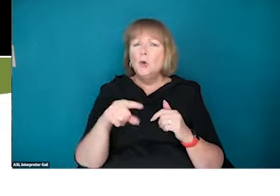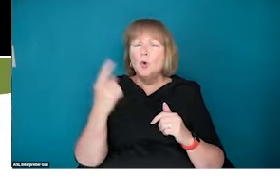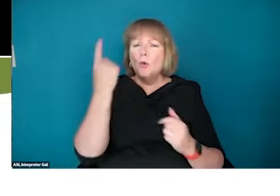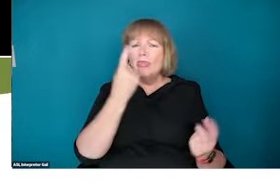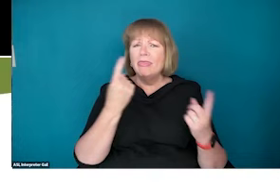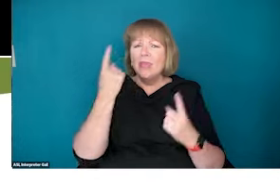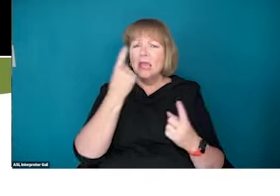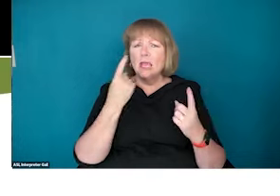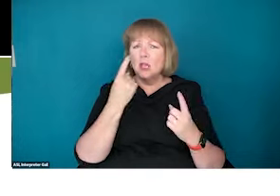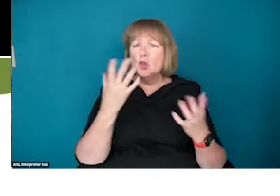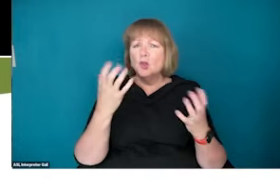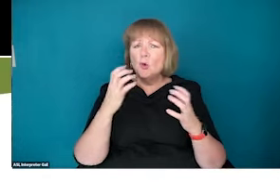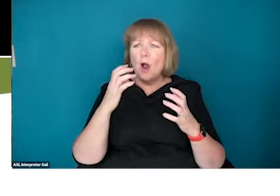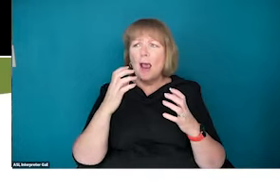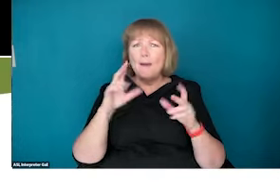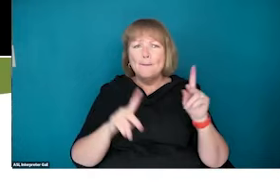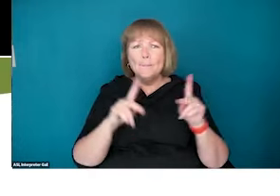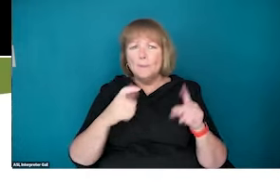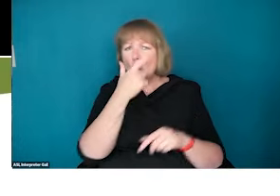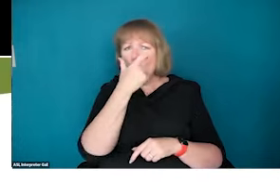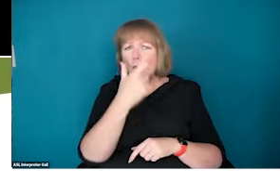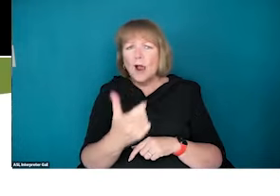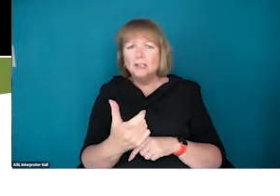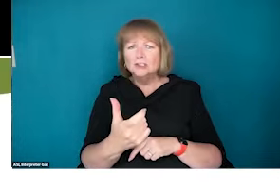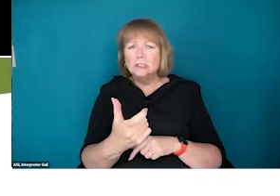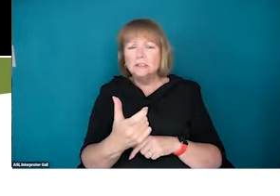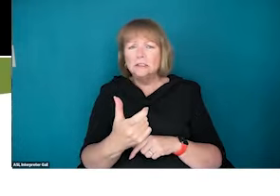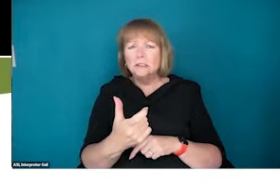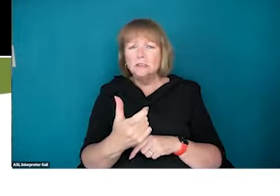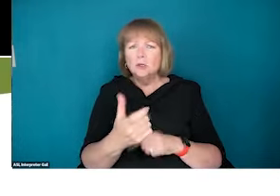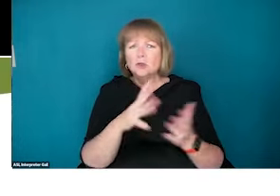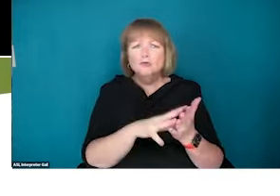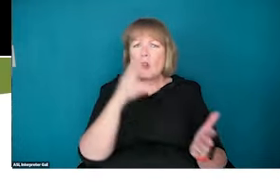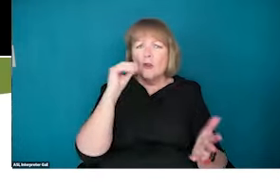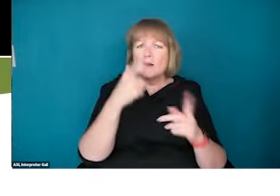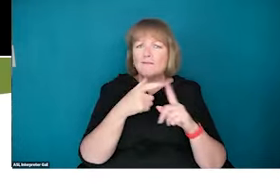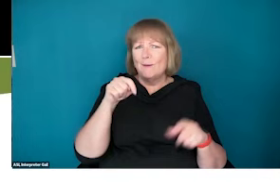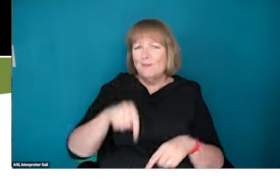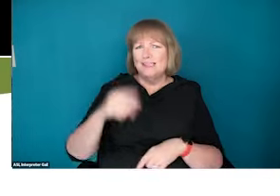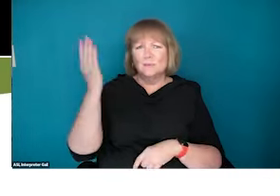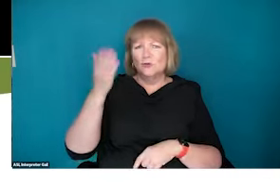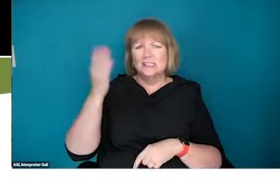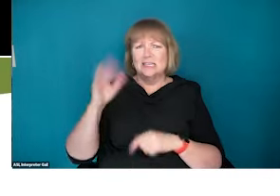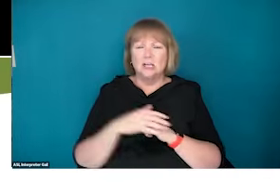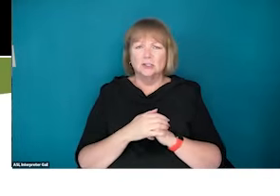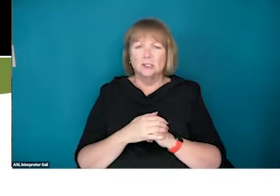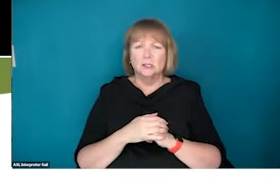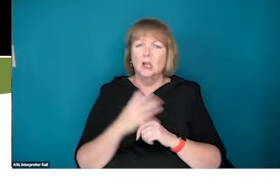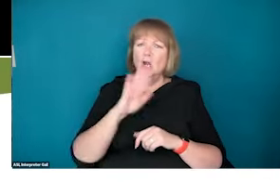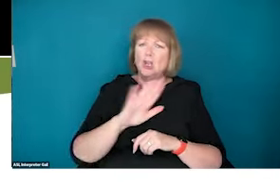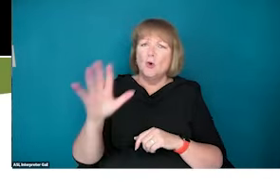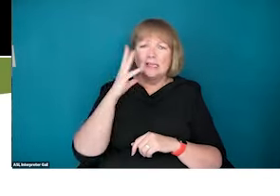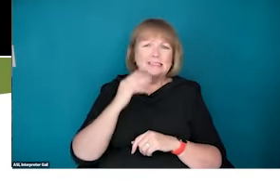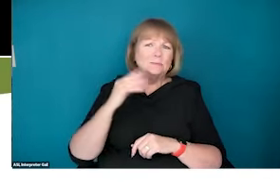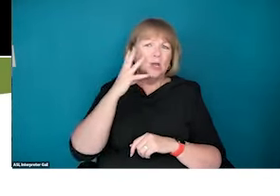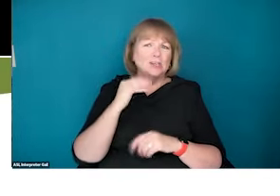este seminario, qué mensaje quieren ustedes que se lleven? ¿Cuál es su mensaje? ¿Cuál es Jenny? ¿Cuál es tu mensaje para